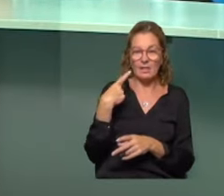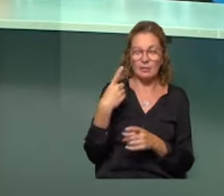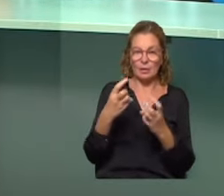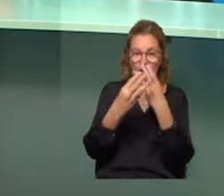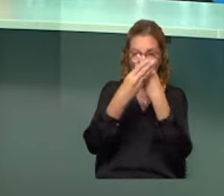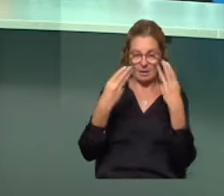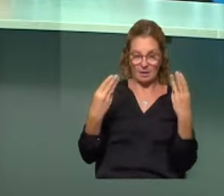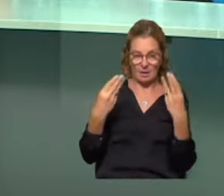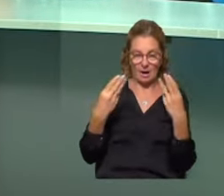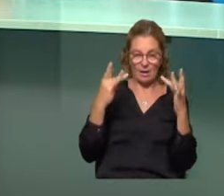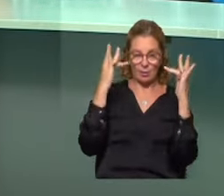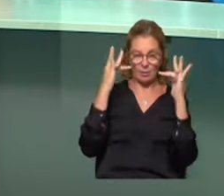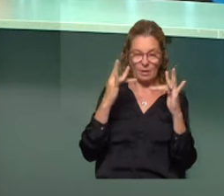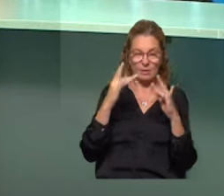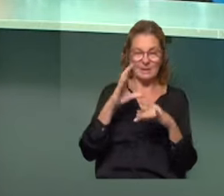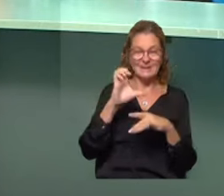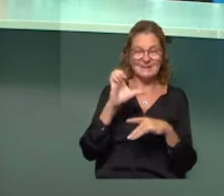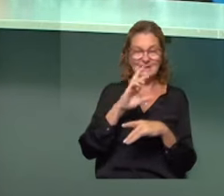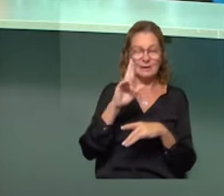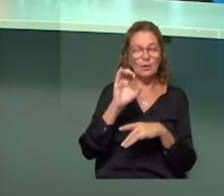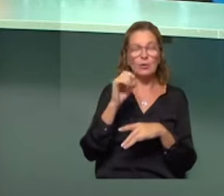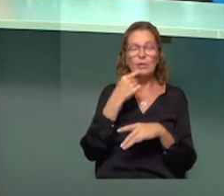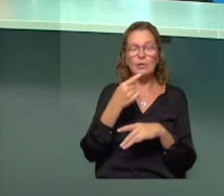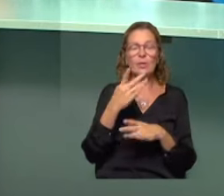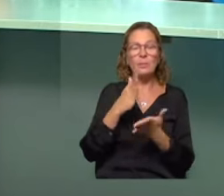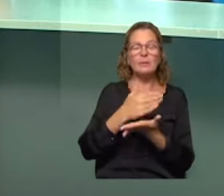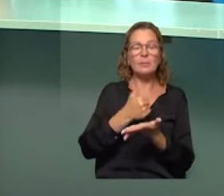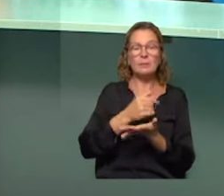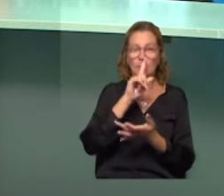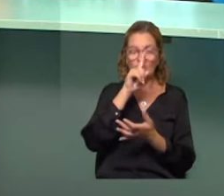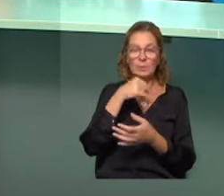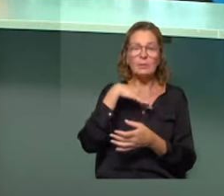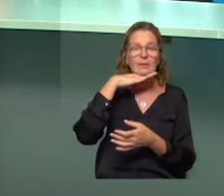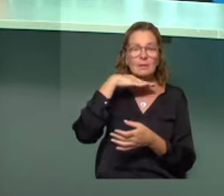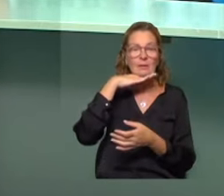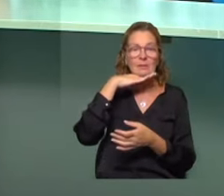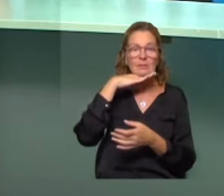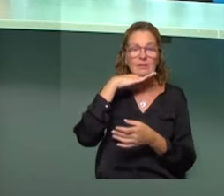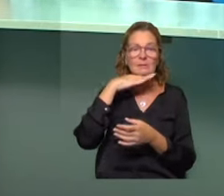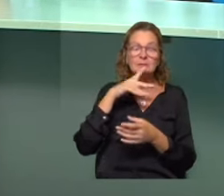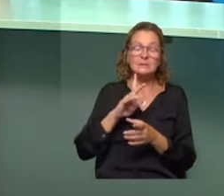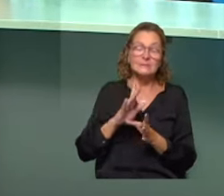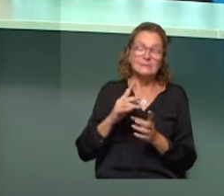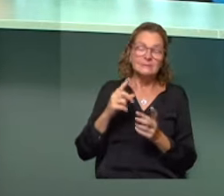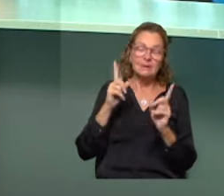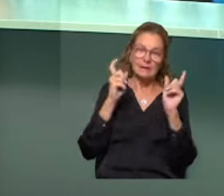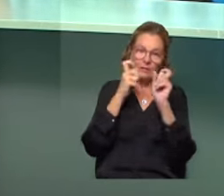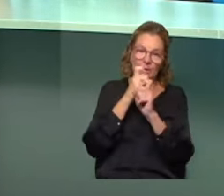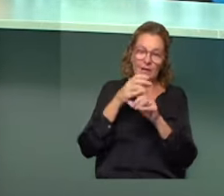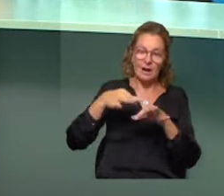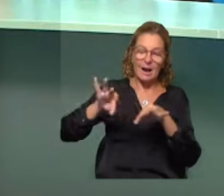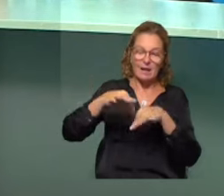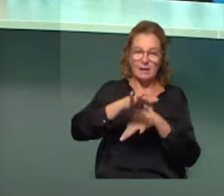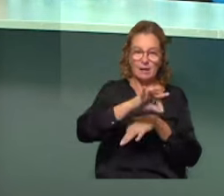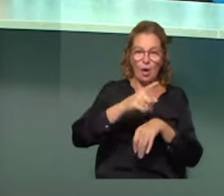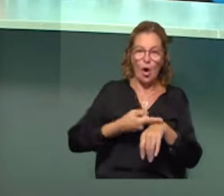de esa rama de la educación, Jennifer Cherro, dijo que los departamentos de Montevideo y Canelones son los más rezagados en la asignación de horas